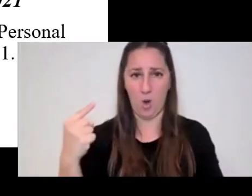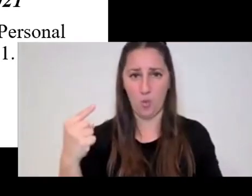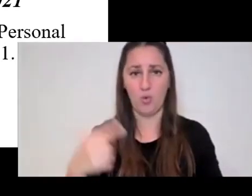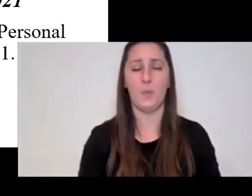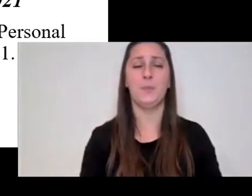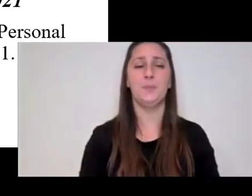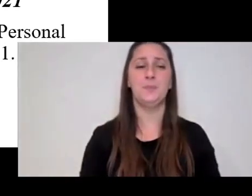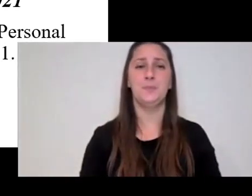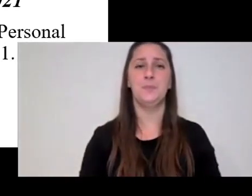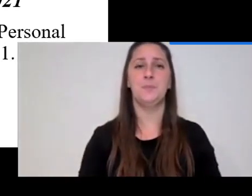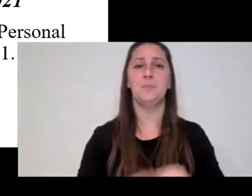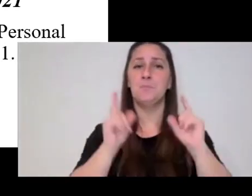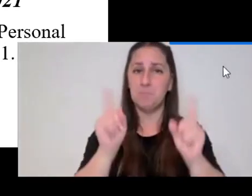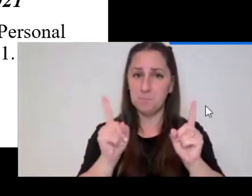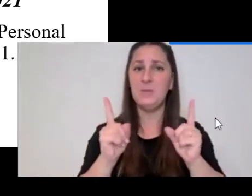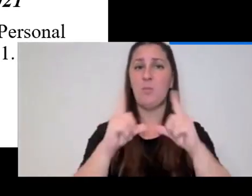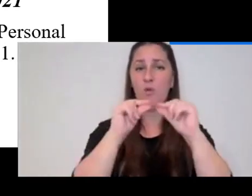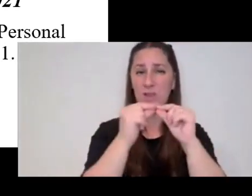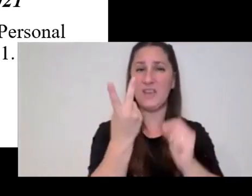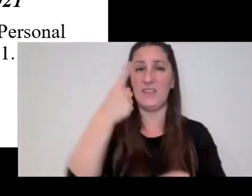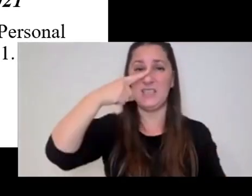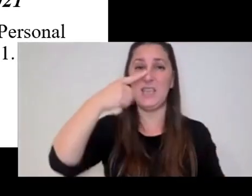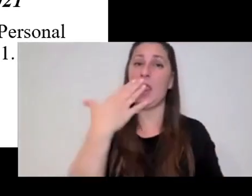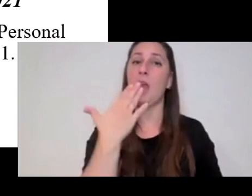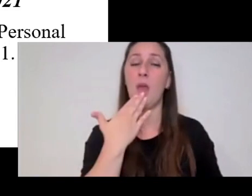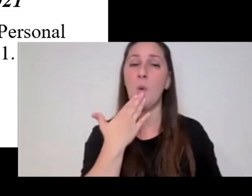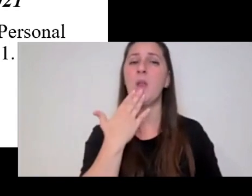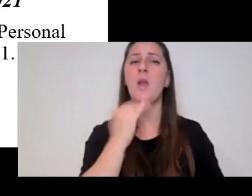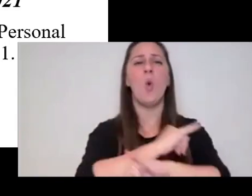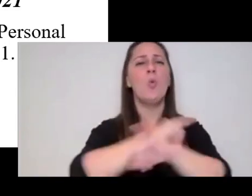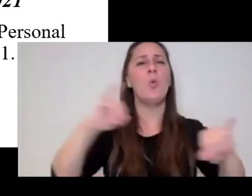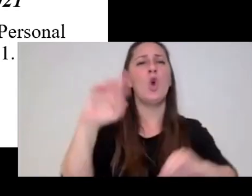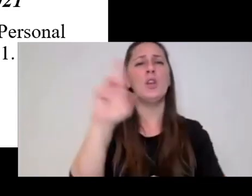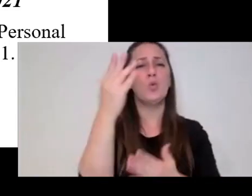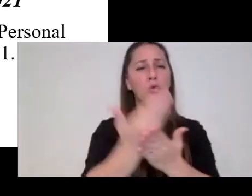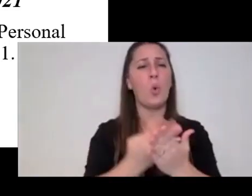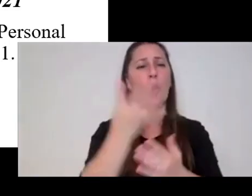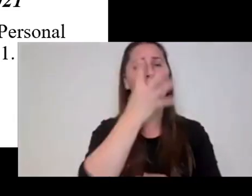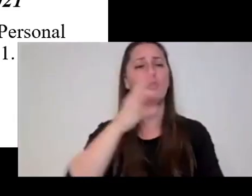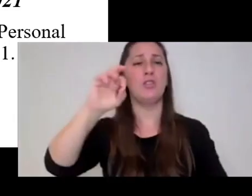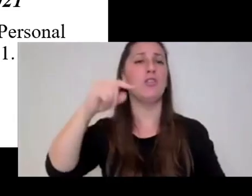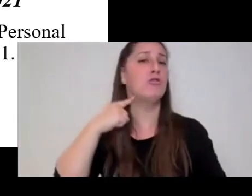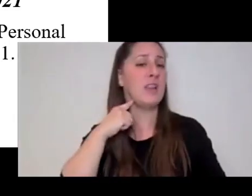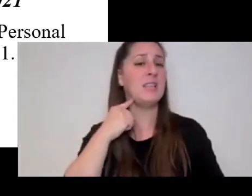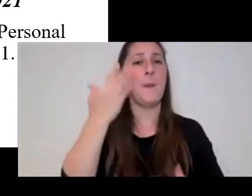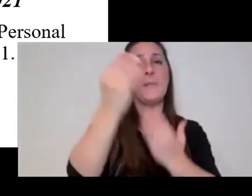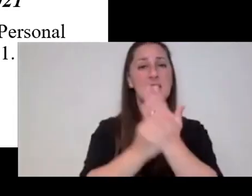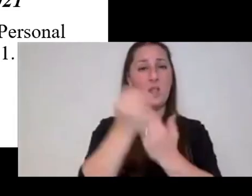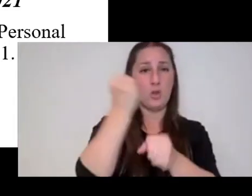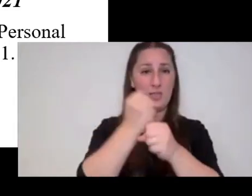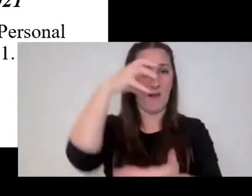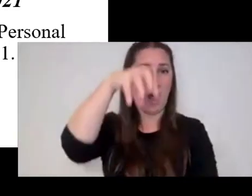mismo rango de fechas, el 27 de abril, se publicó la resolución 413 del Ministerio de Trabajo, la